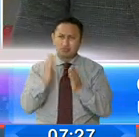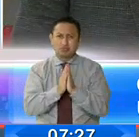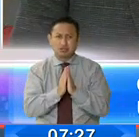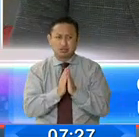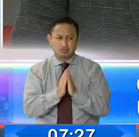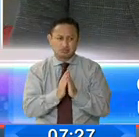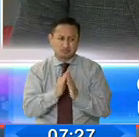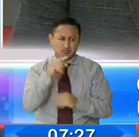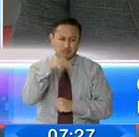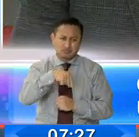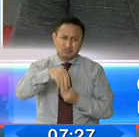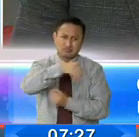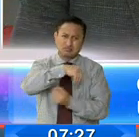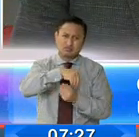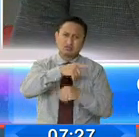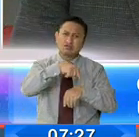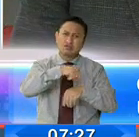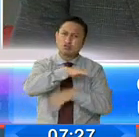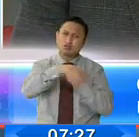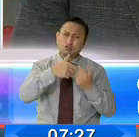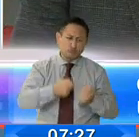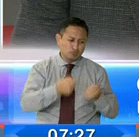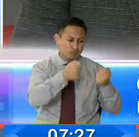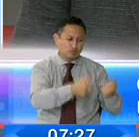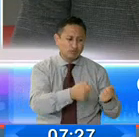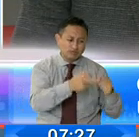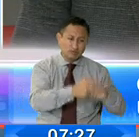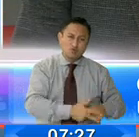reparación integral y que vaya desde